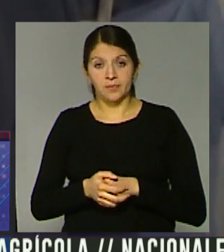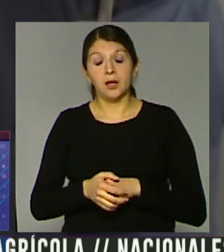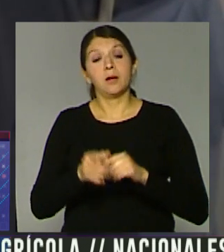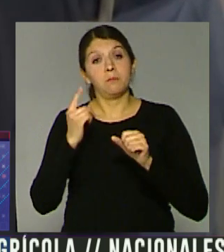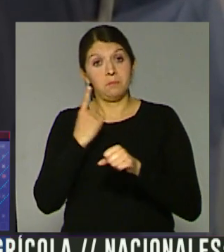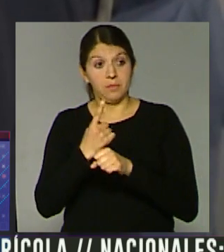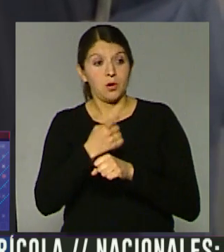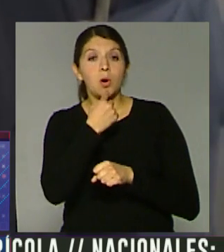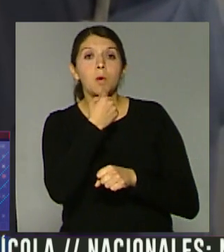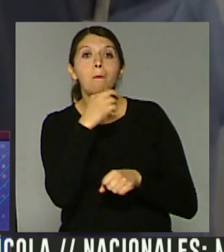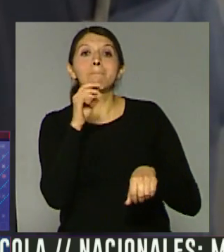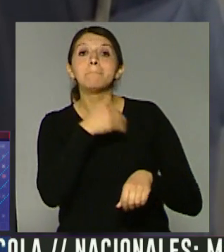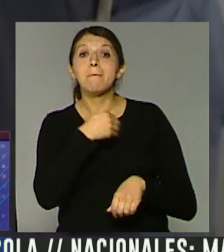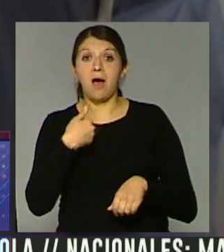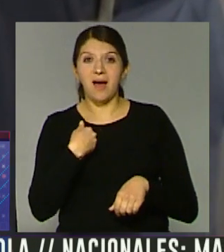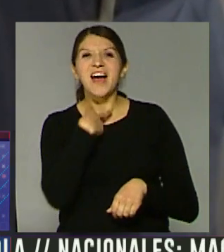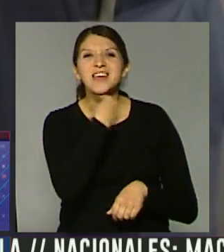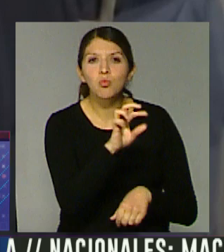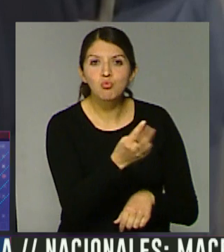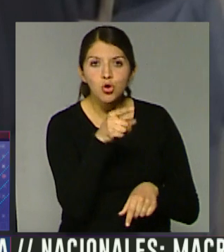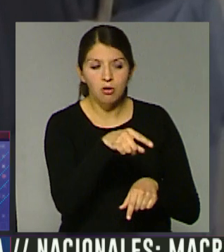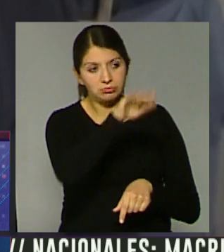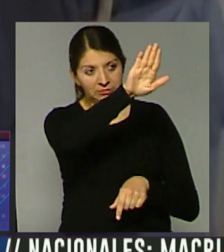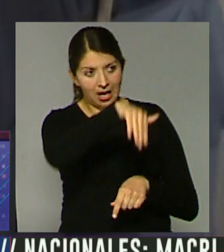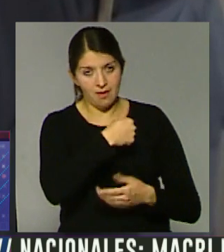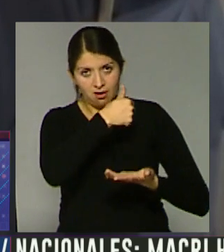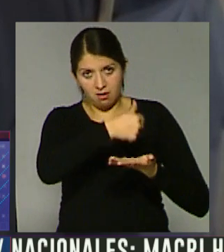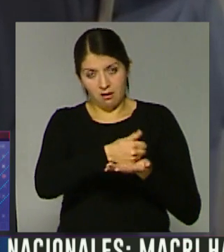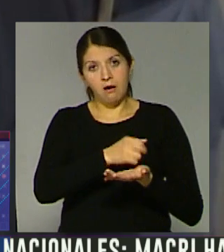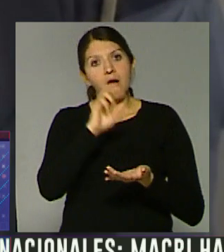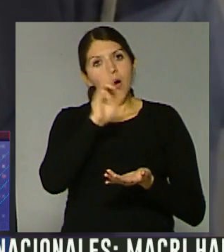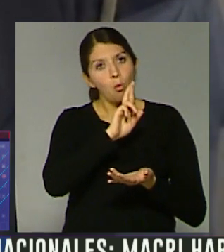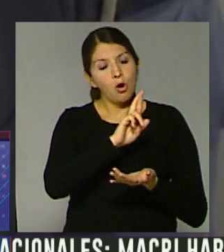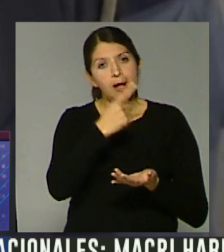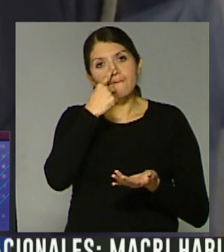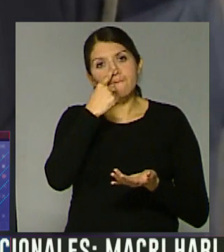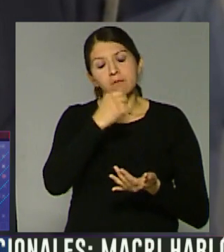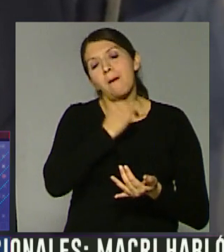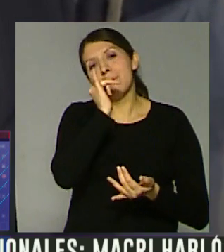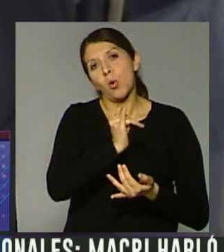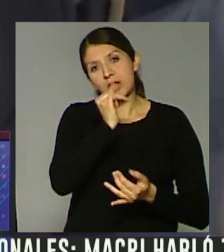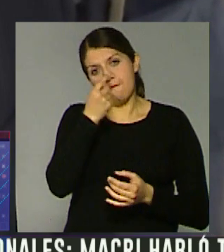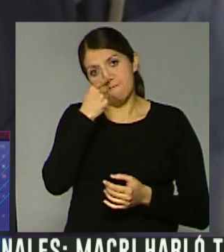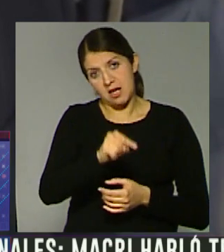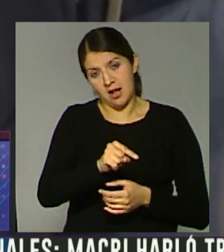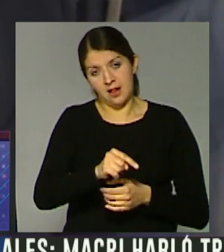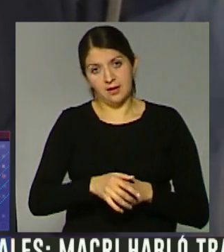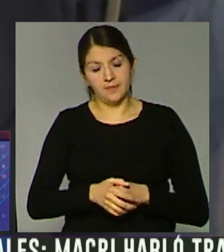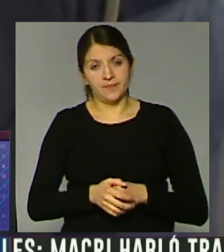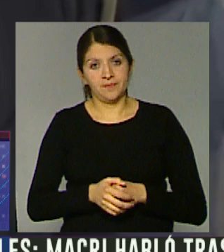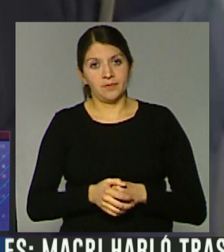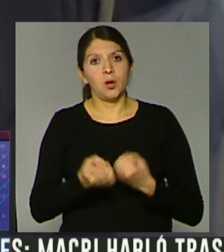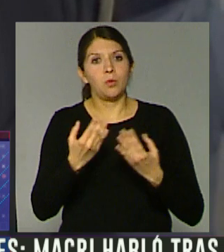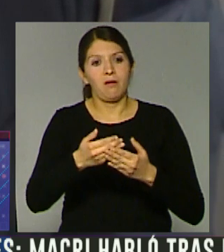Linares, mamá de Genaro Fortunato, de expresar una reflexión final, teniendo en cuenta todo